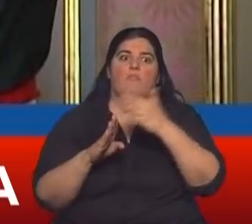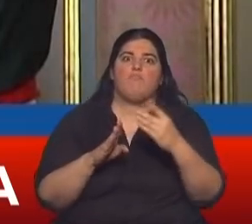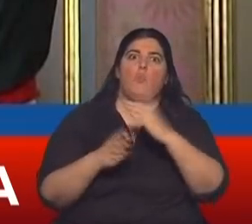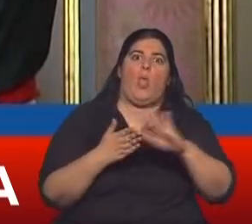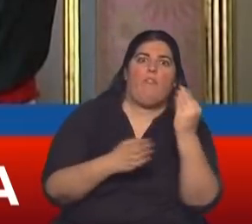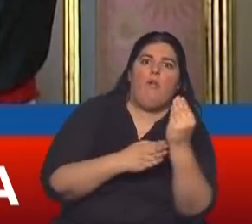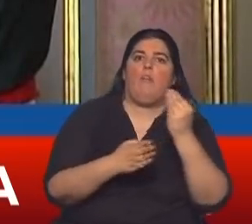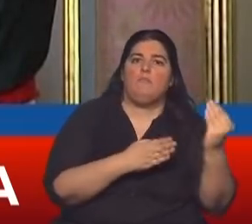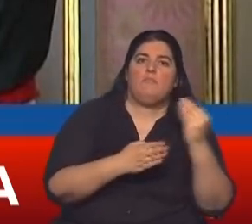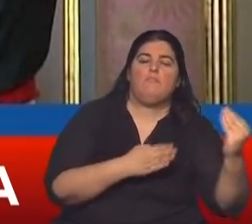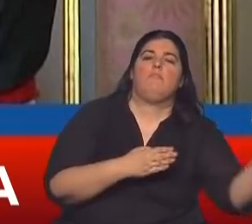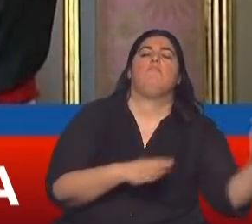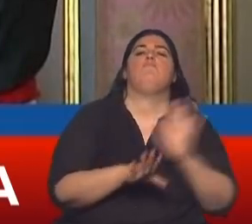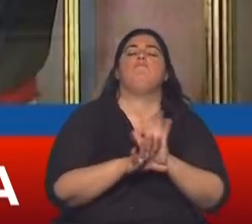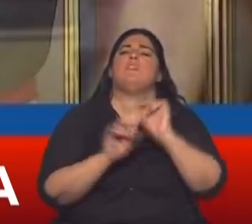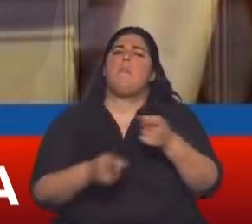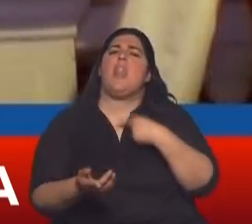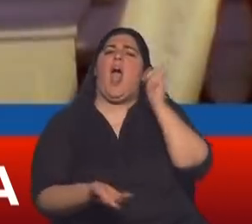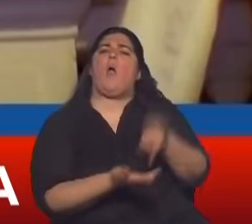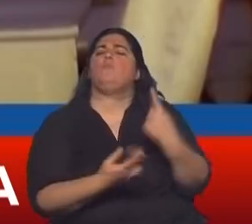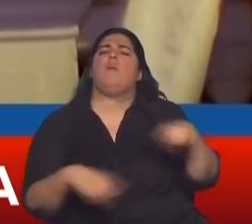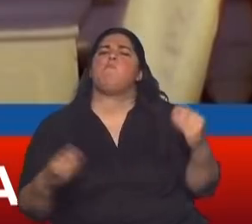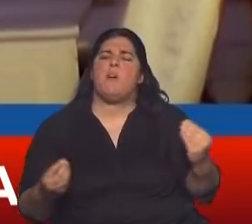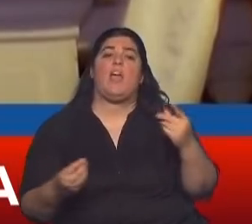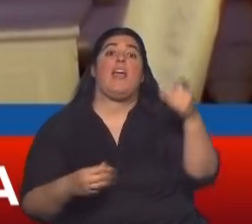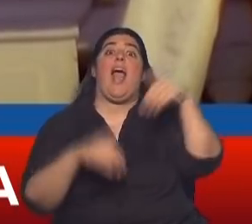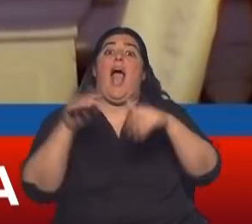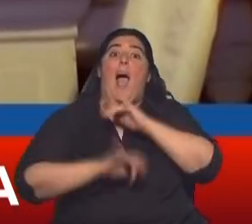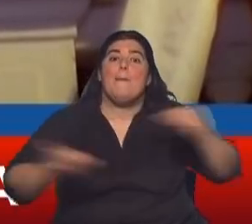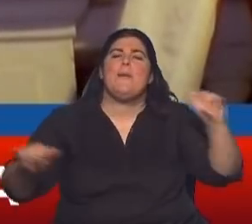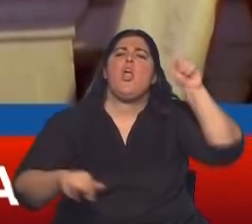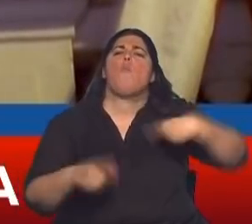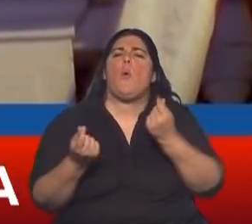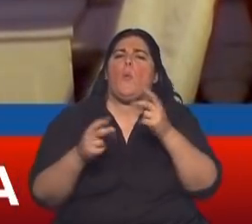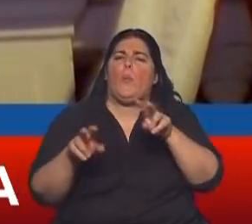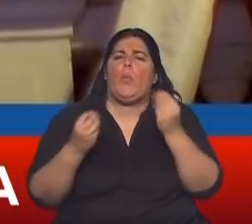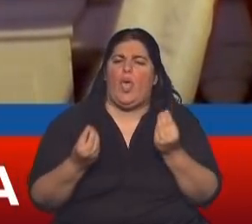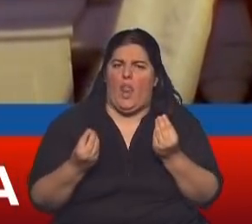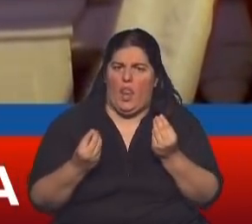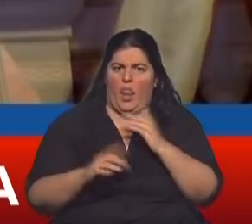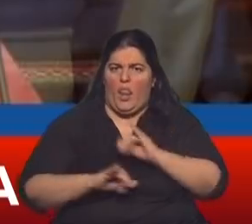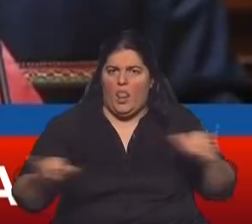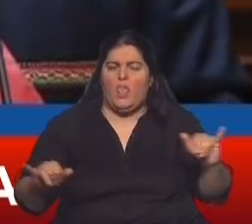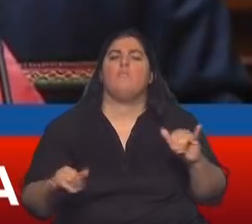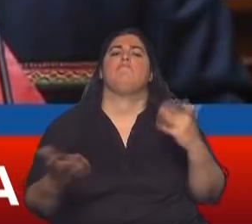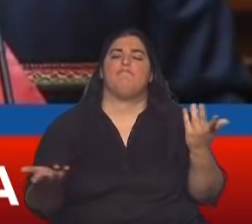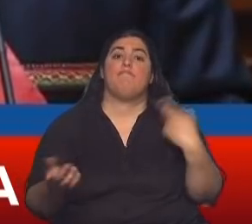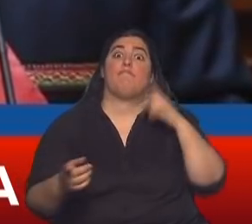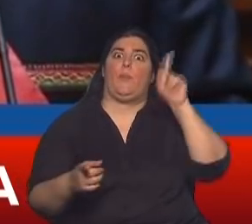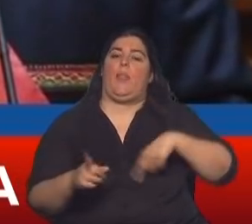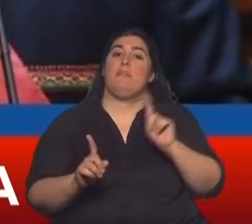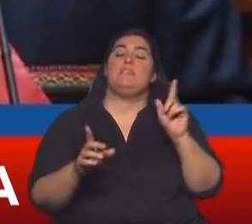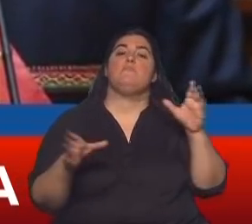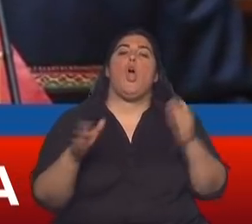Otro punto de acusación es el financiamiento de su campaña electoral. Este punto le abrió un conflicto con el líder de su